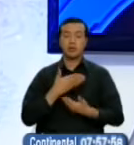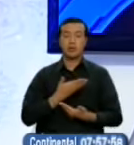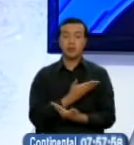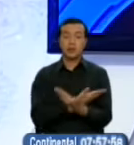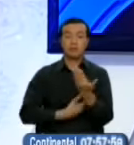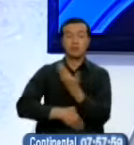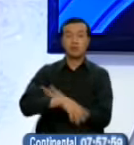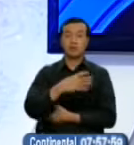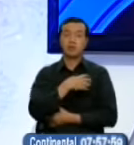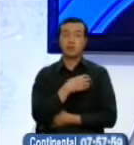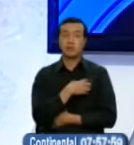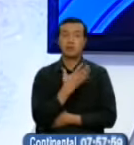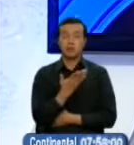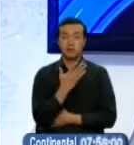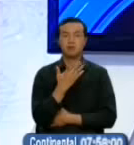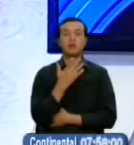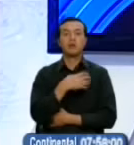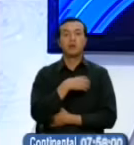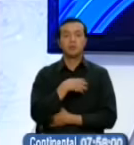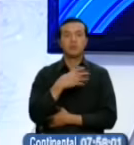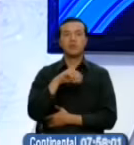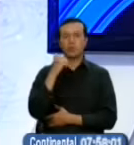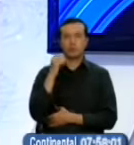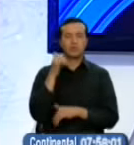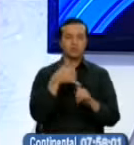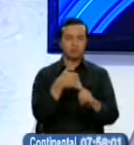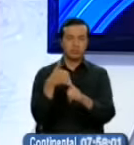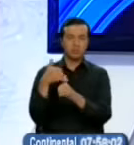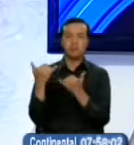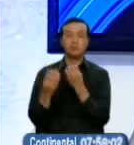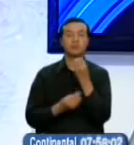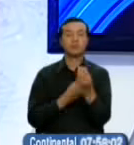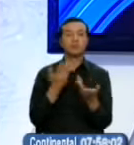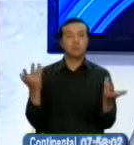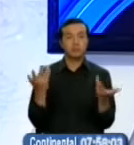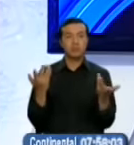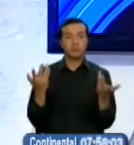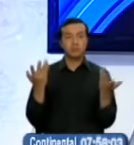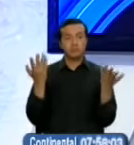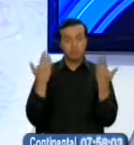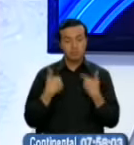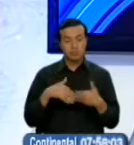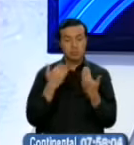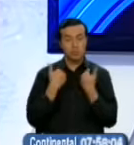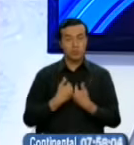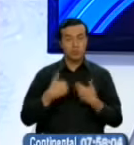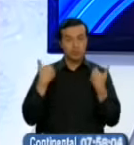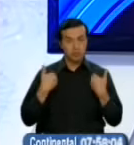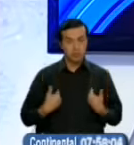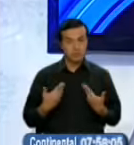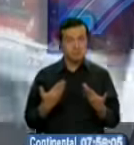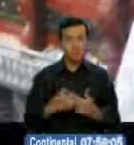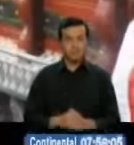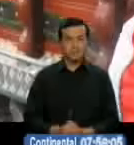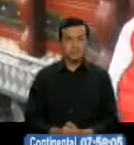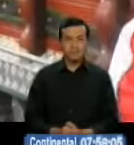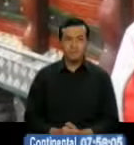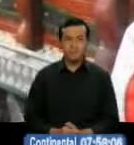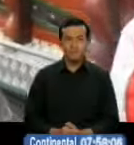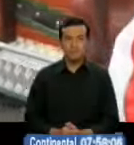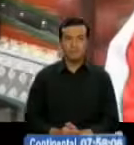de Barcelona y también con la camiseta de otros clubes. En esta ocasión se pone el poncho de Musurruna. La